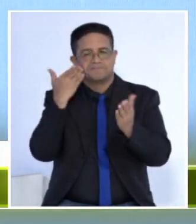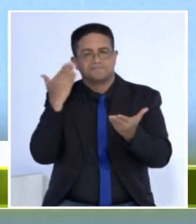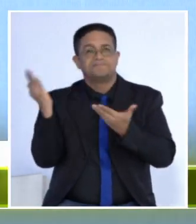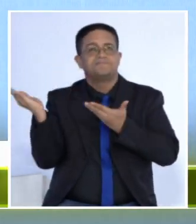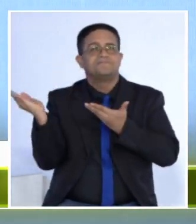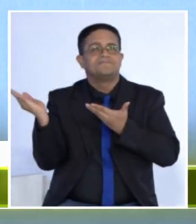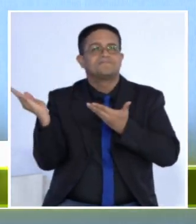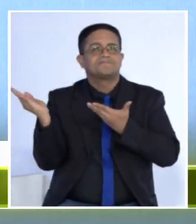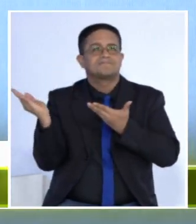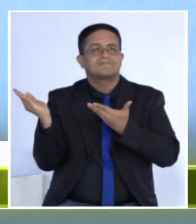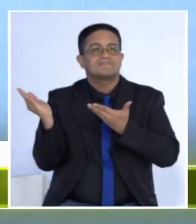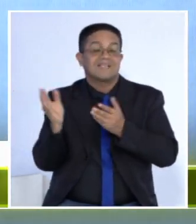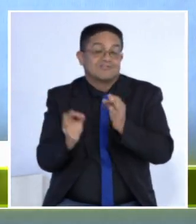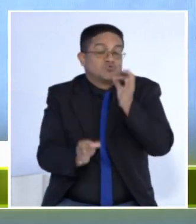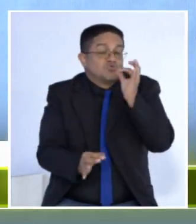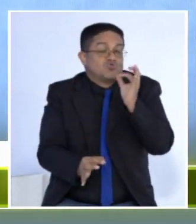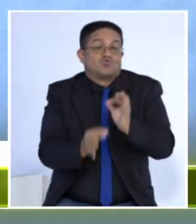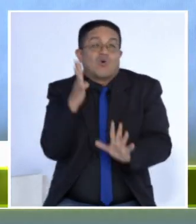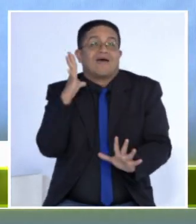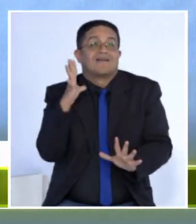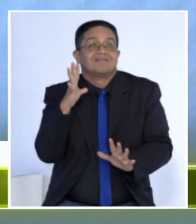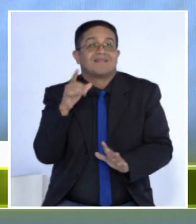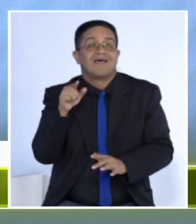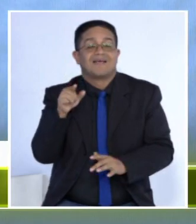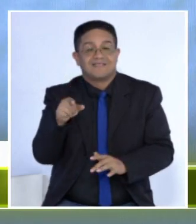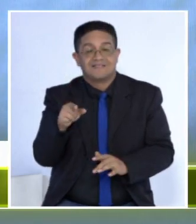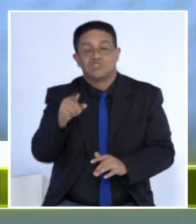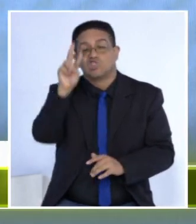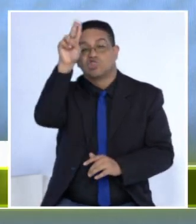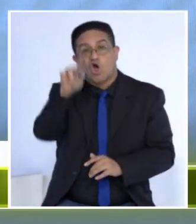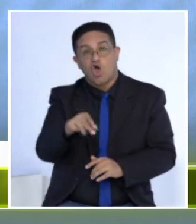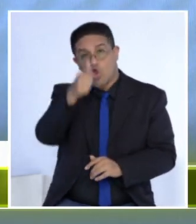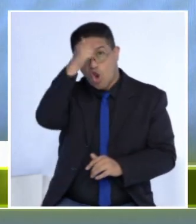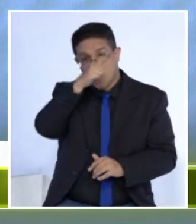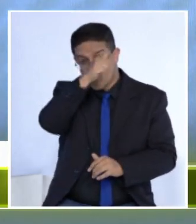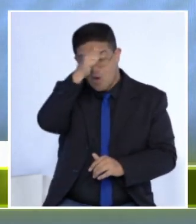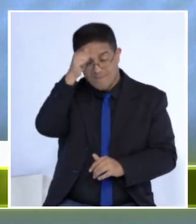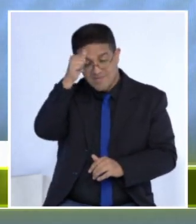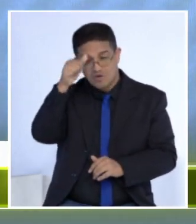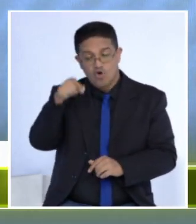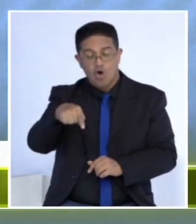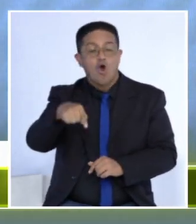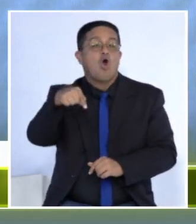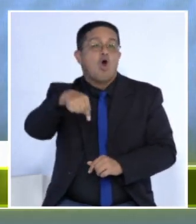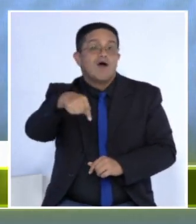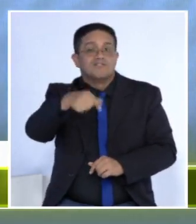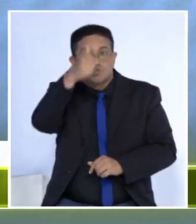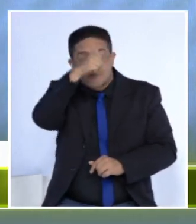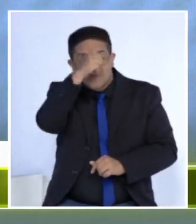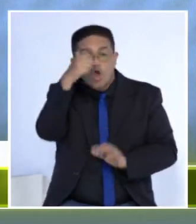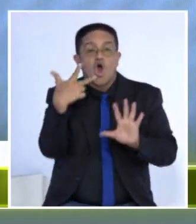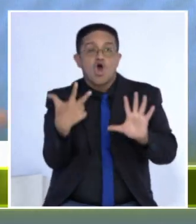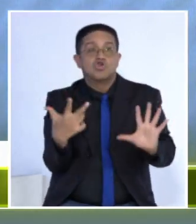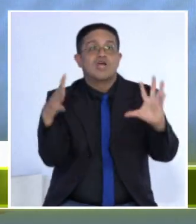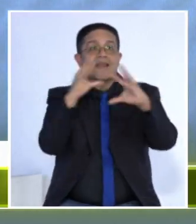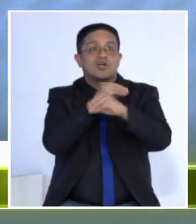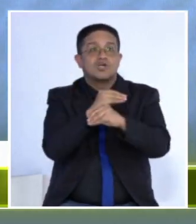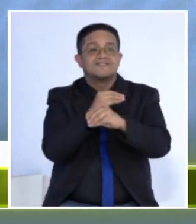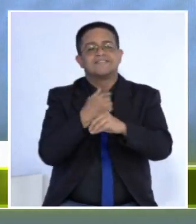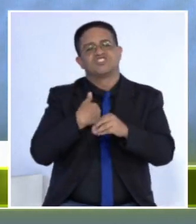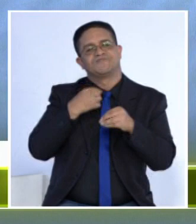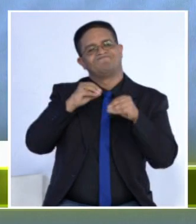Explica. De casualidad, todos los domingos hago live y este domingo a las 8 de la noche haré un live de cómo el